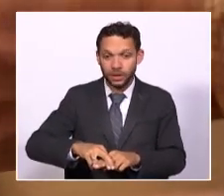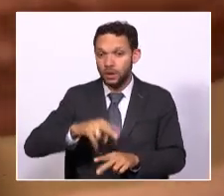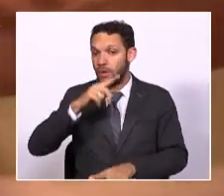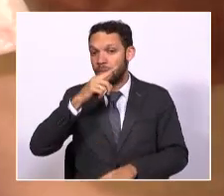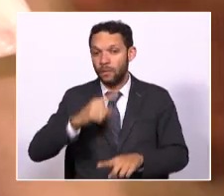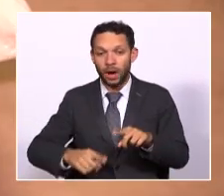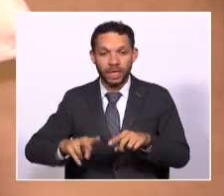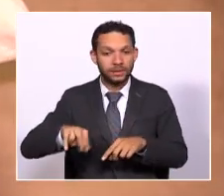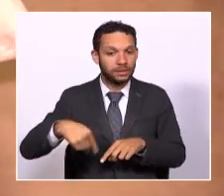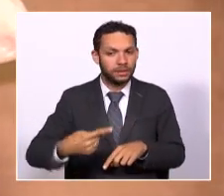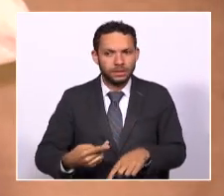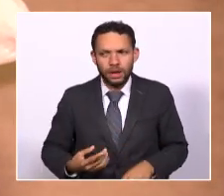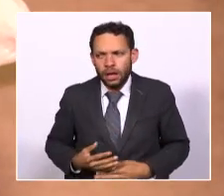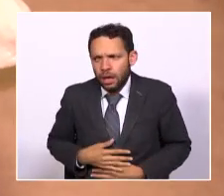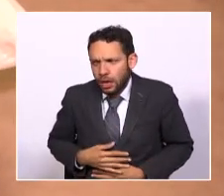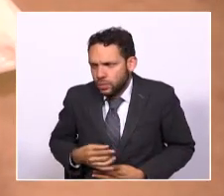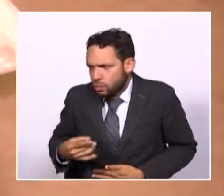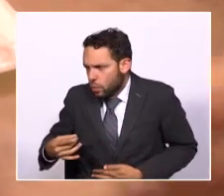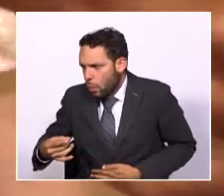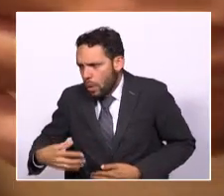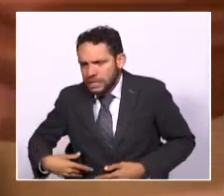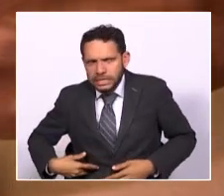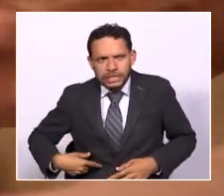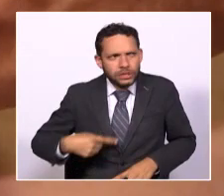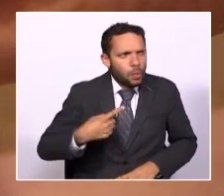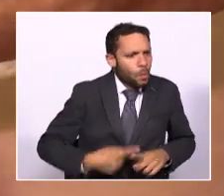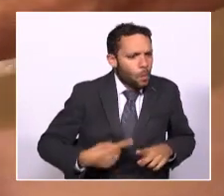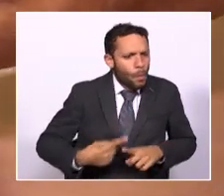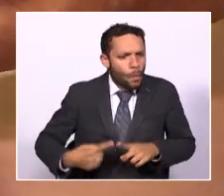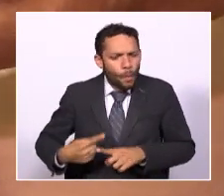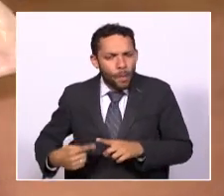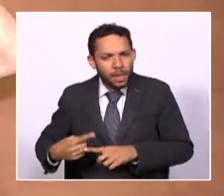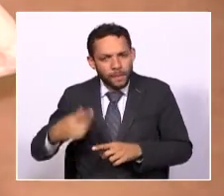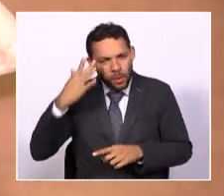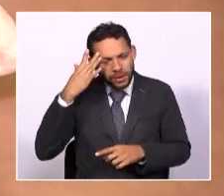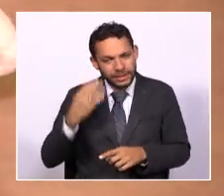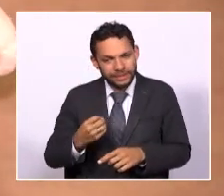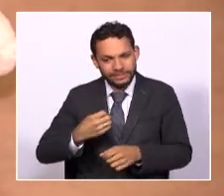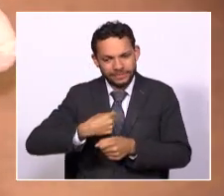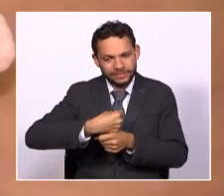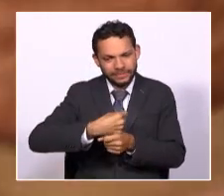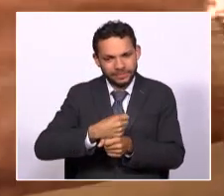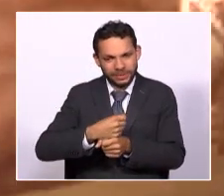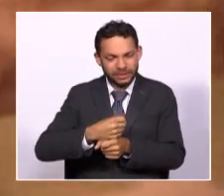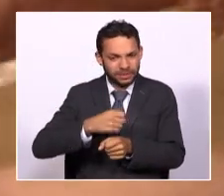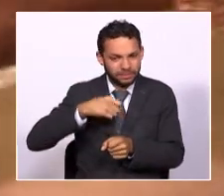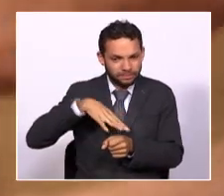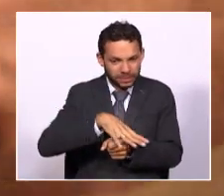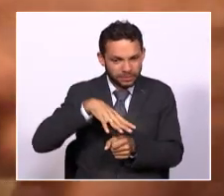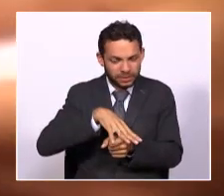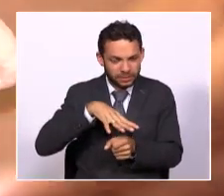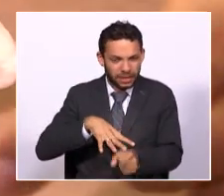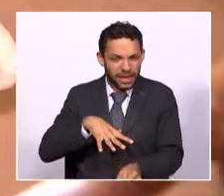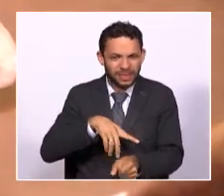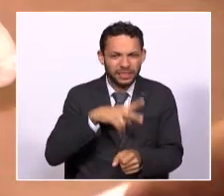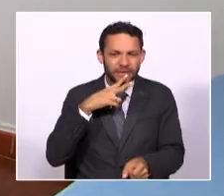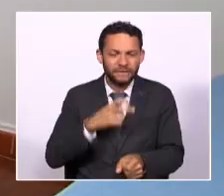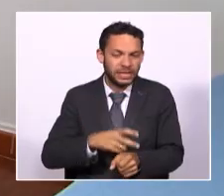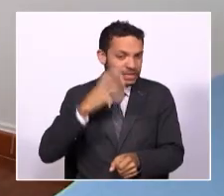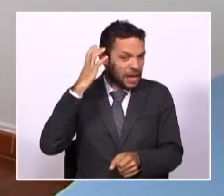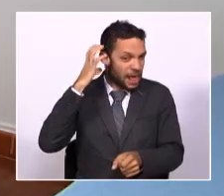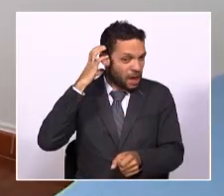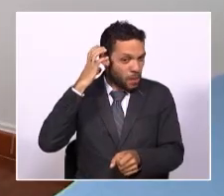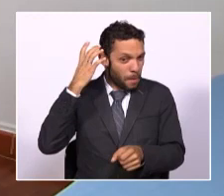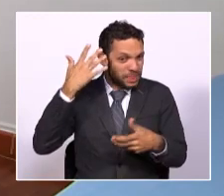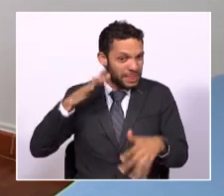párense después, no pueden porque el calambre es terrible. Se machacó el nervio. Entonces el cerebro no puede mandar esa corriente eléctrica hasta donde tiene que